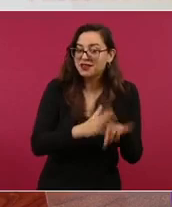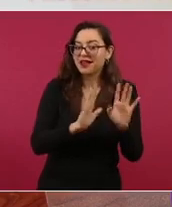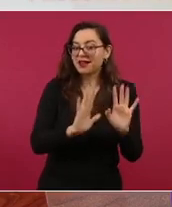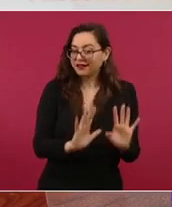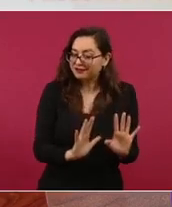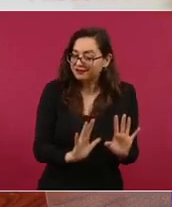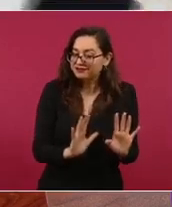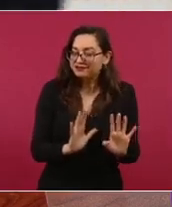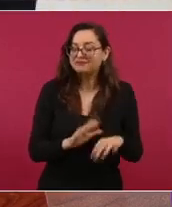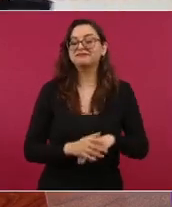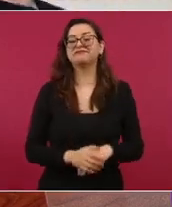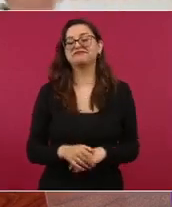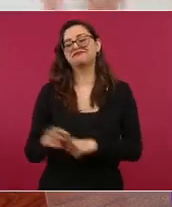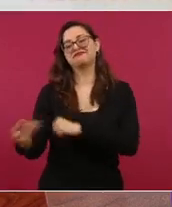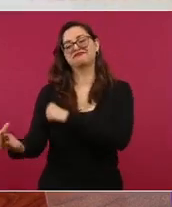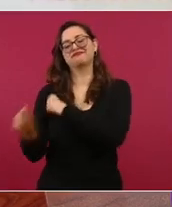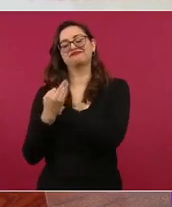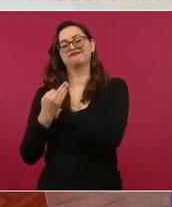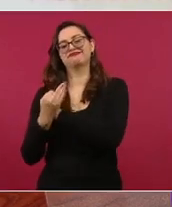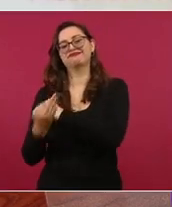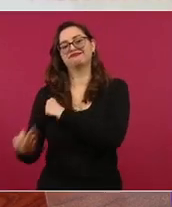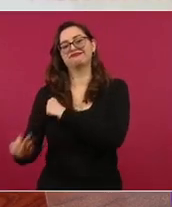pues me defendió,